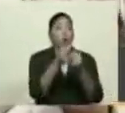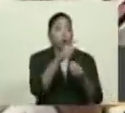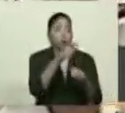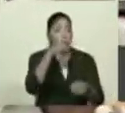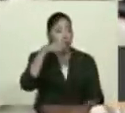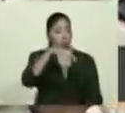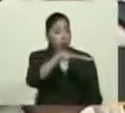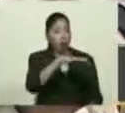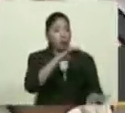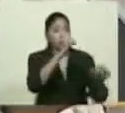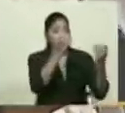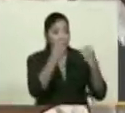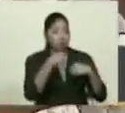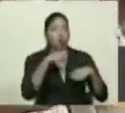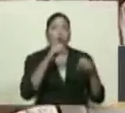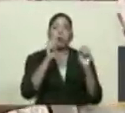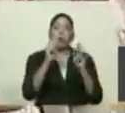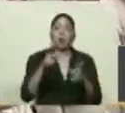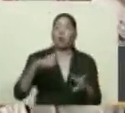El próximo martes,